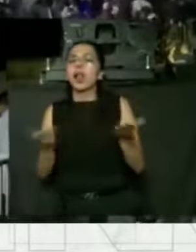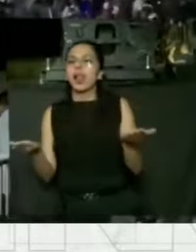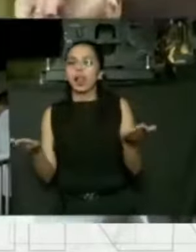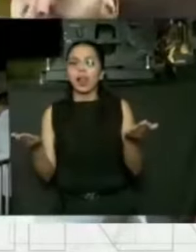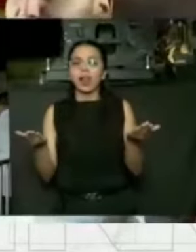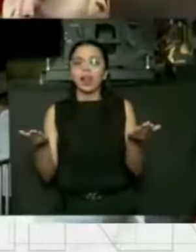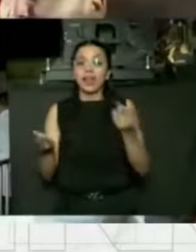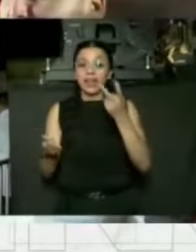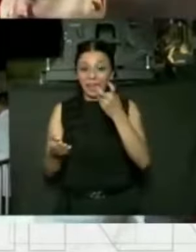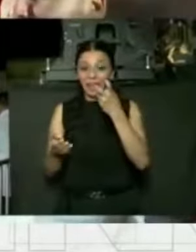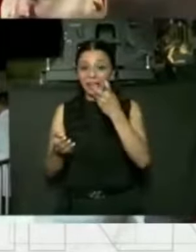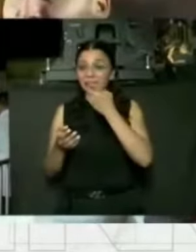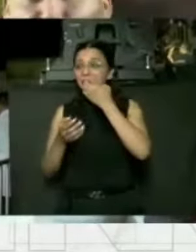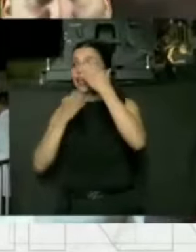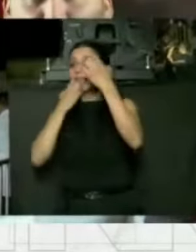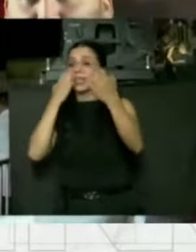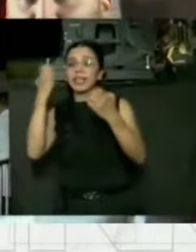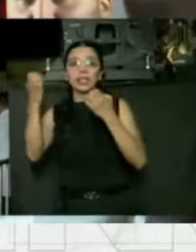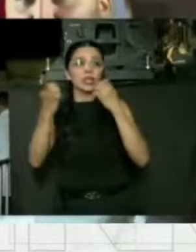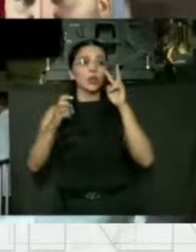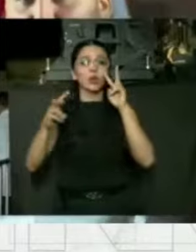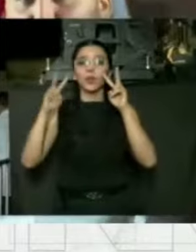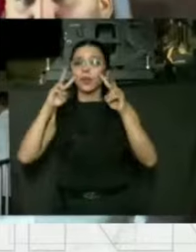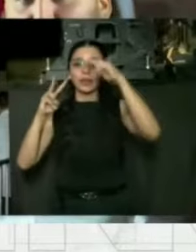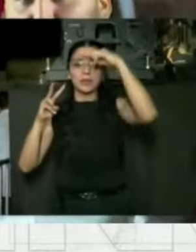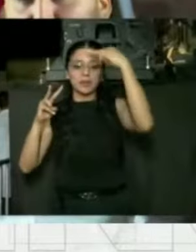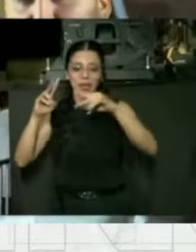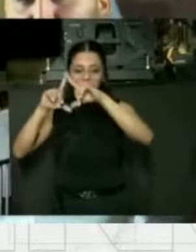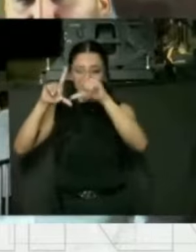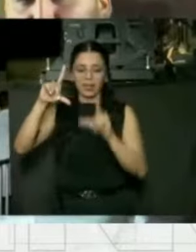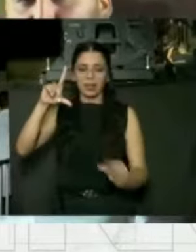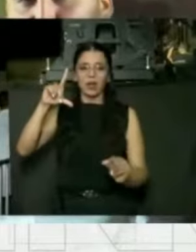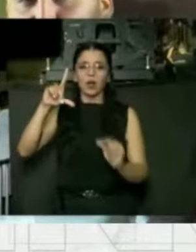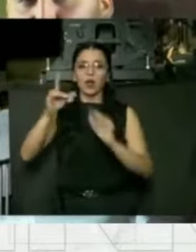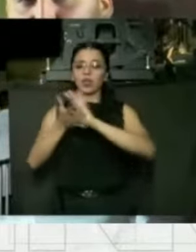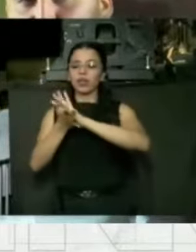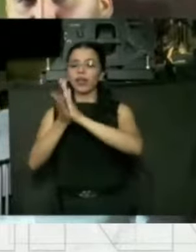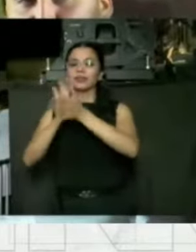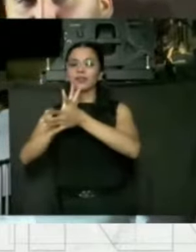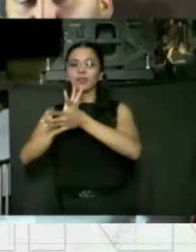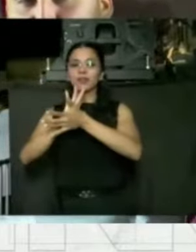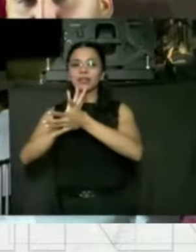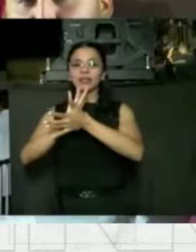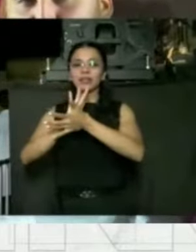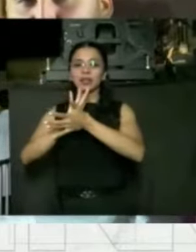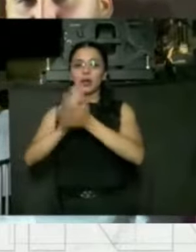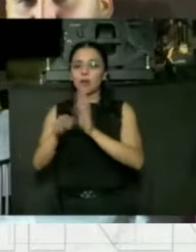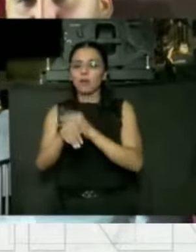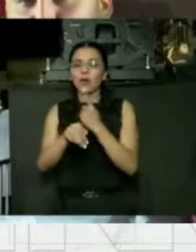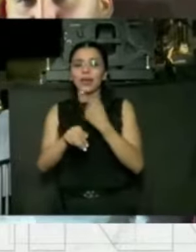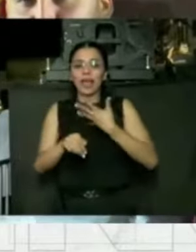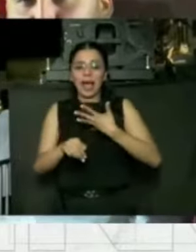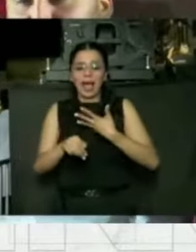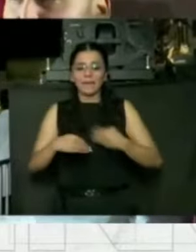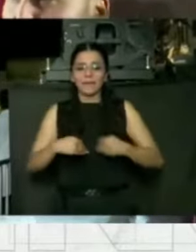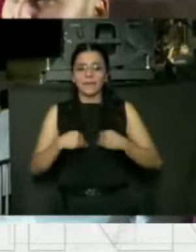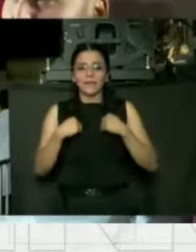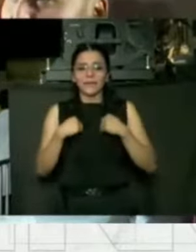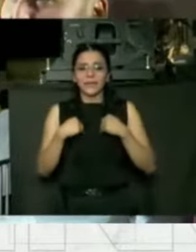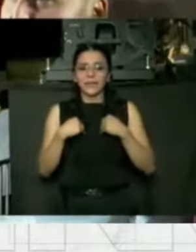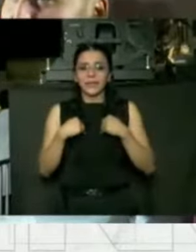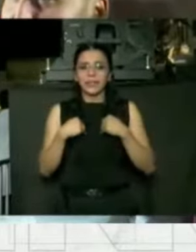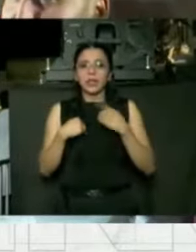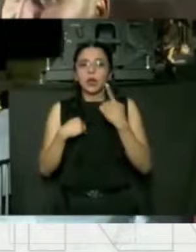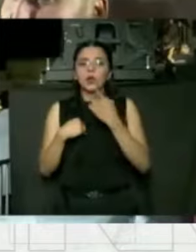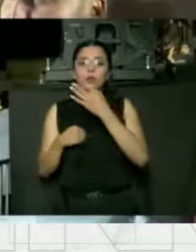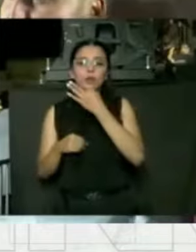Ese es el grito que se oye en todo México. Transformación. Porque estamos viviendo